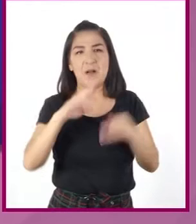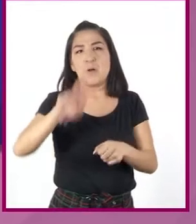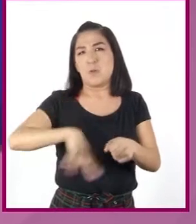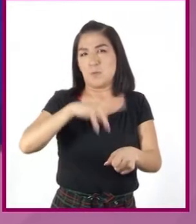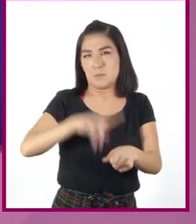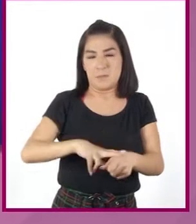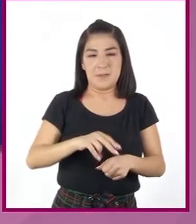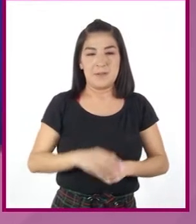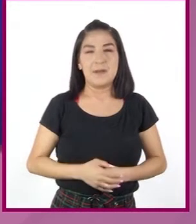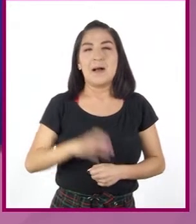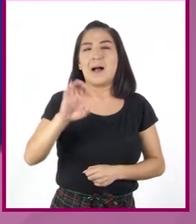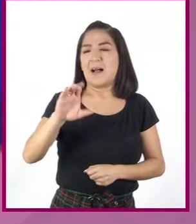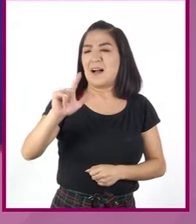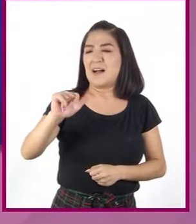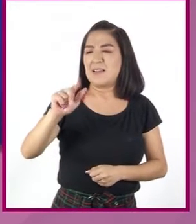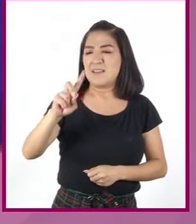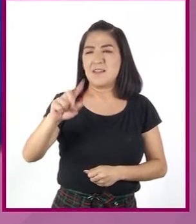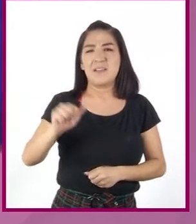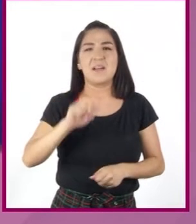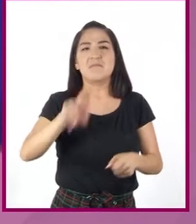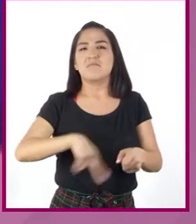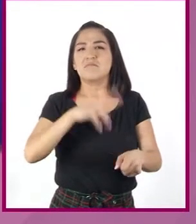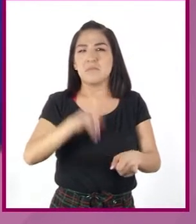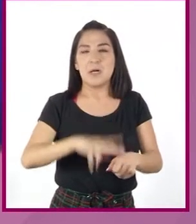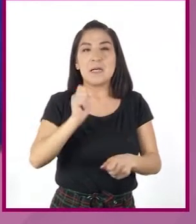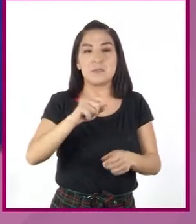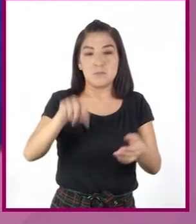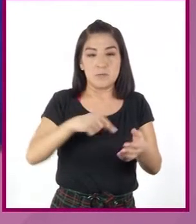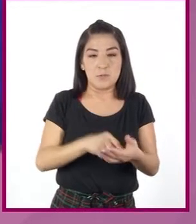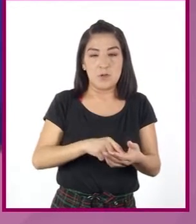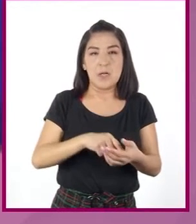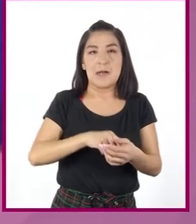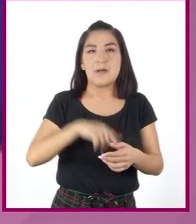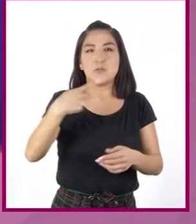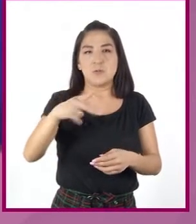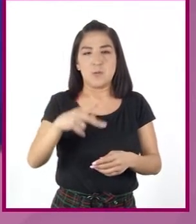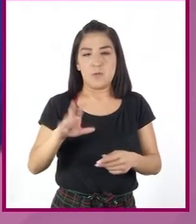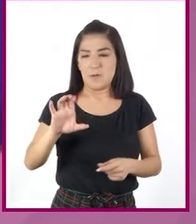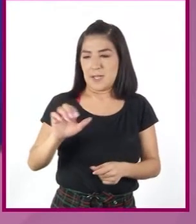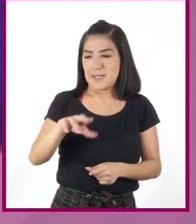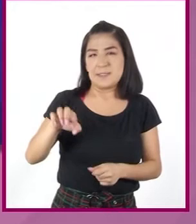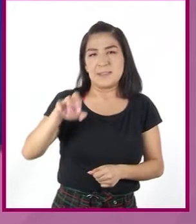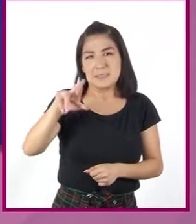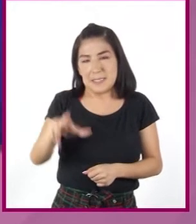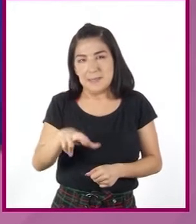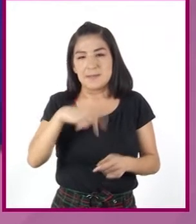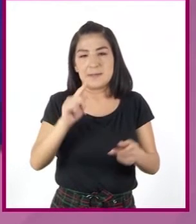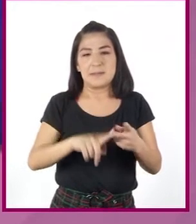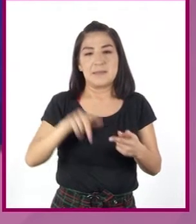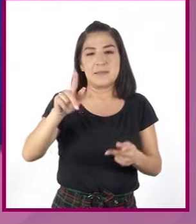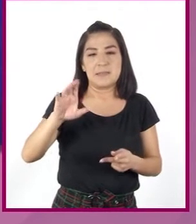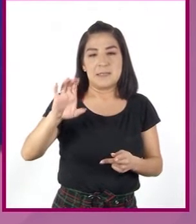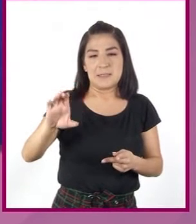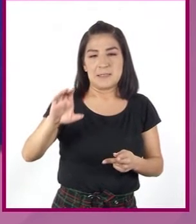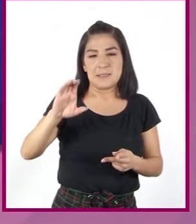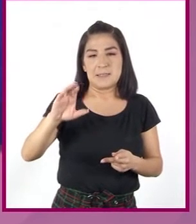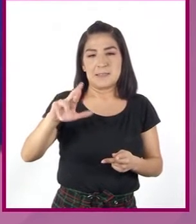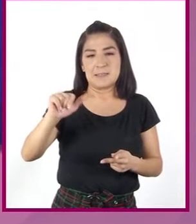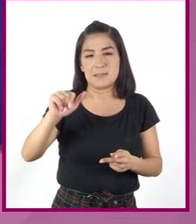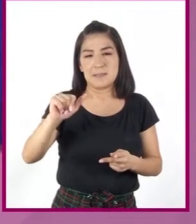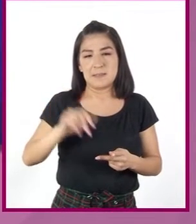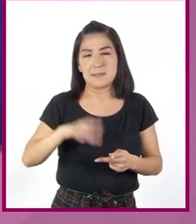la zona cálida se ubica entre los trópicos de Cáncer y de Capricornio. Ahí, los rayos solares